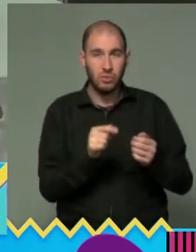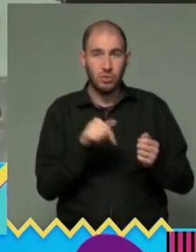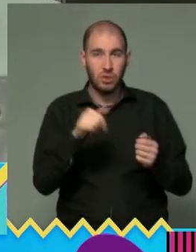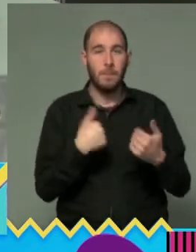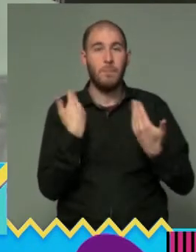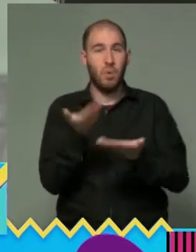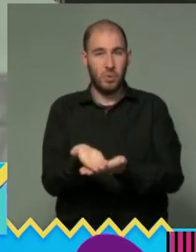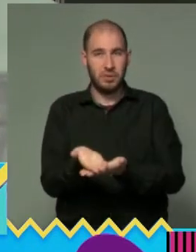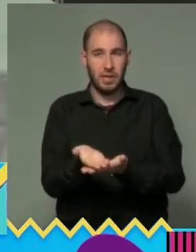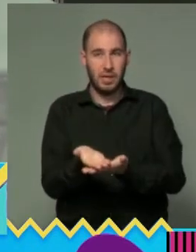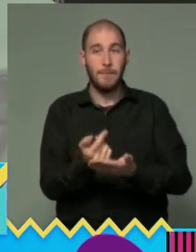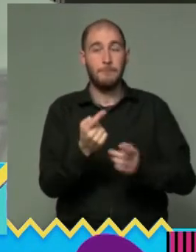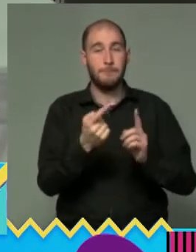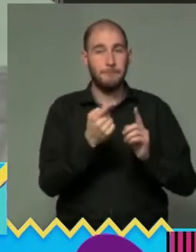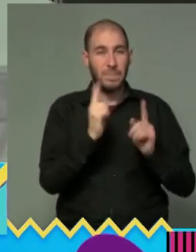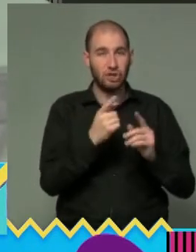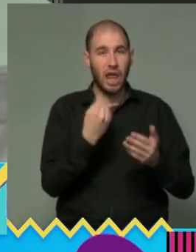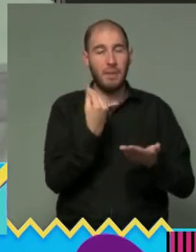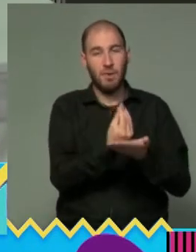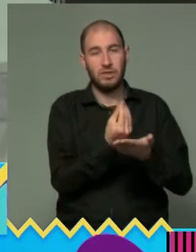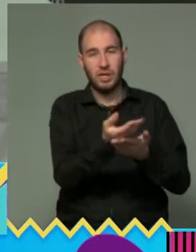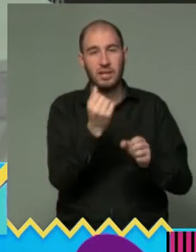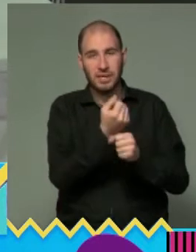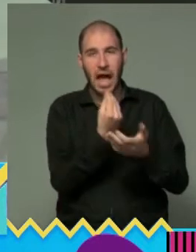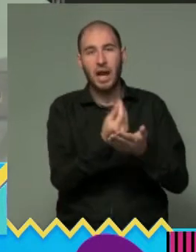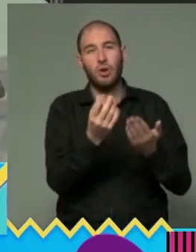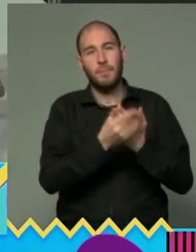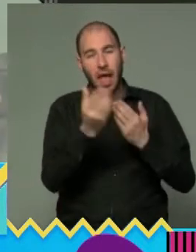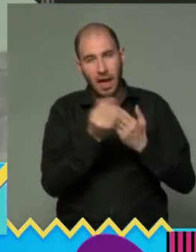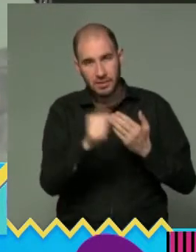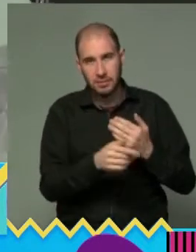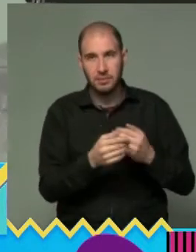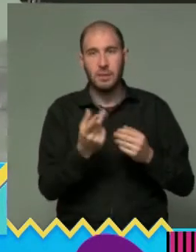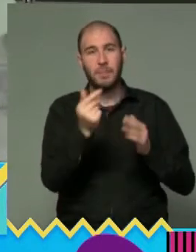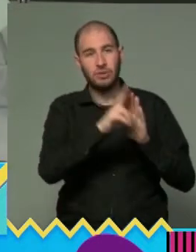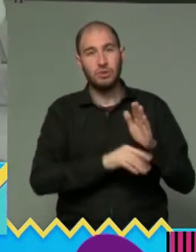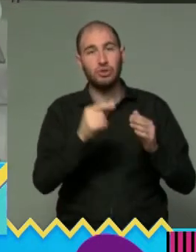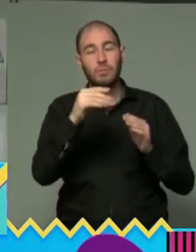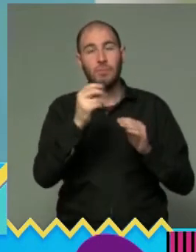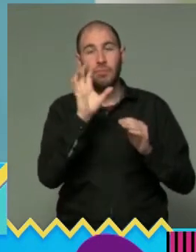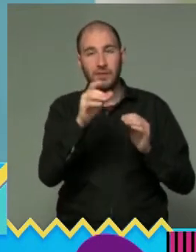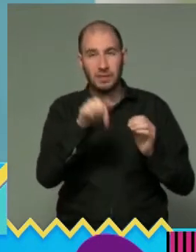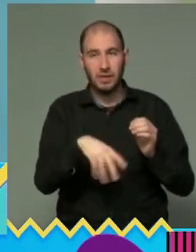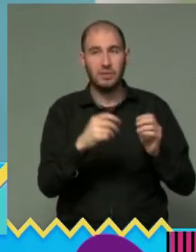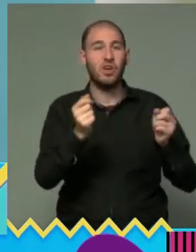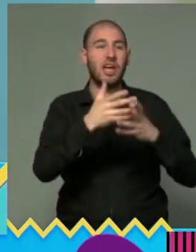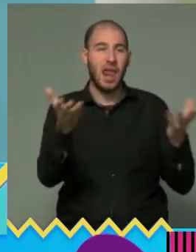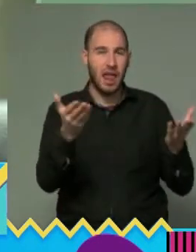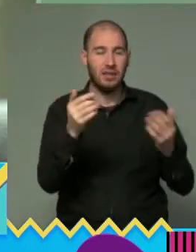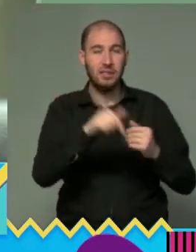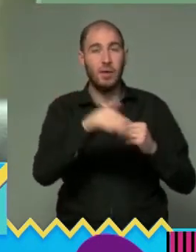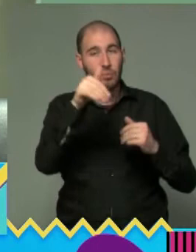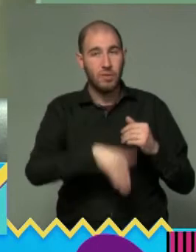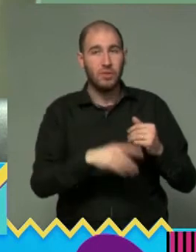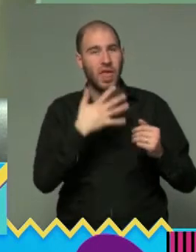esta propuesta. Tanto personal en las escuelas, esto implica tantos recursos, esto tiene que ir al presupuesto provincial. Eso es macro y eso es de fondo si